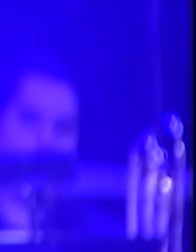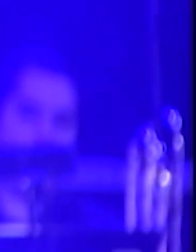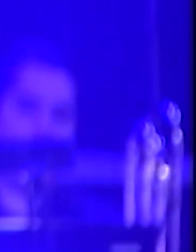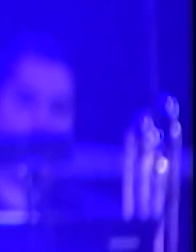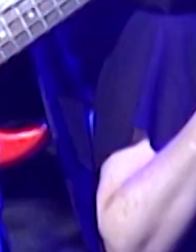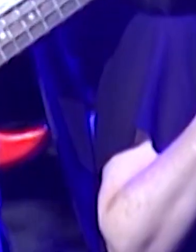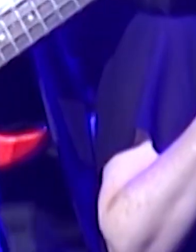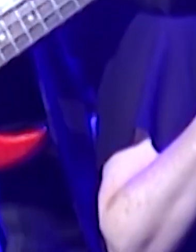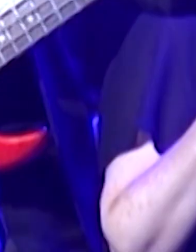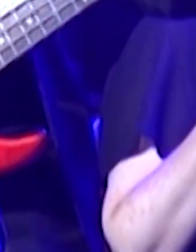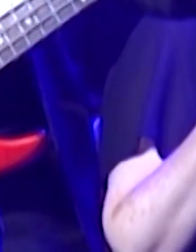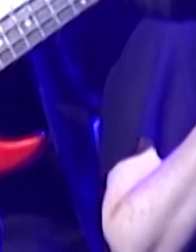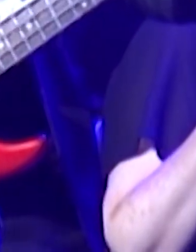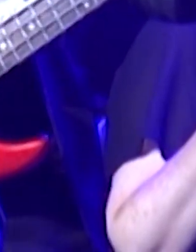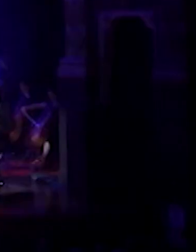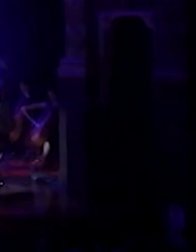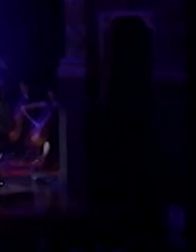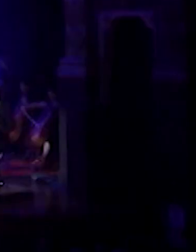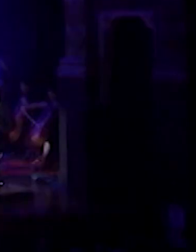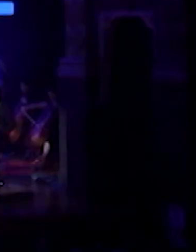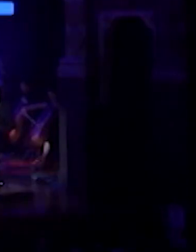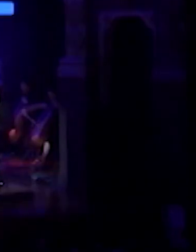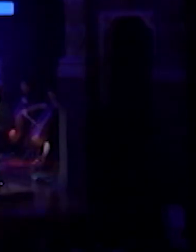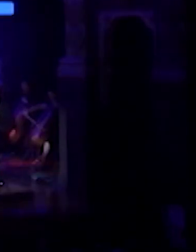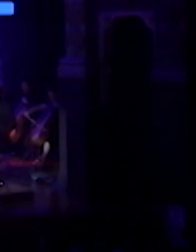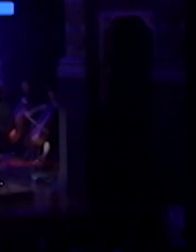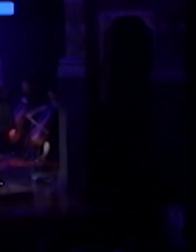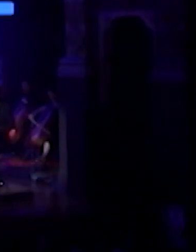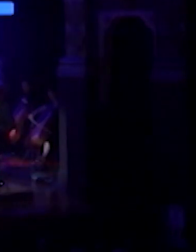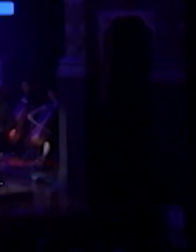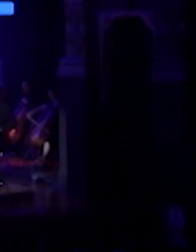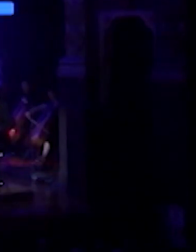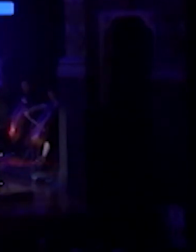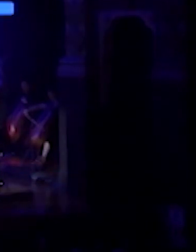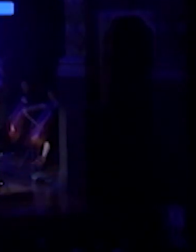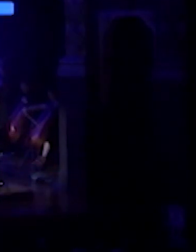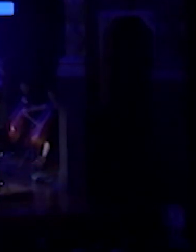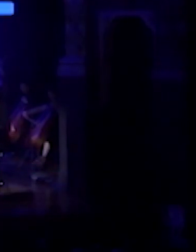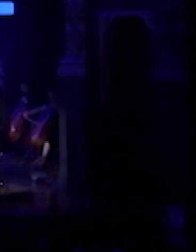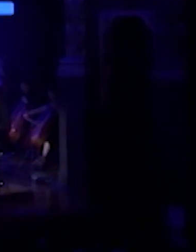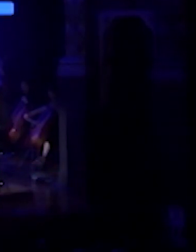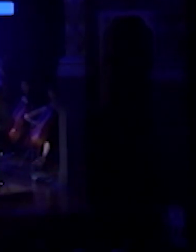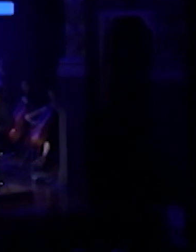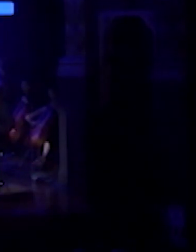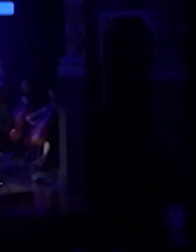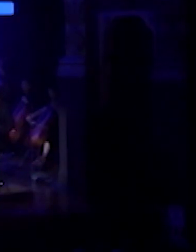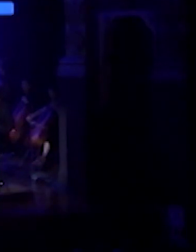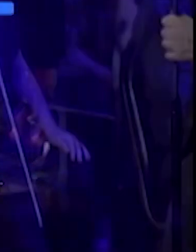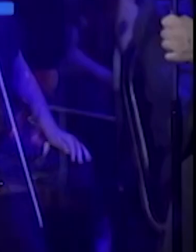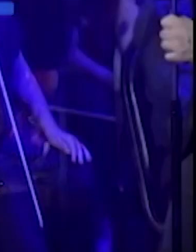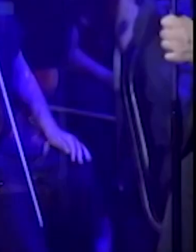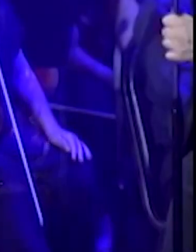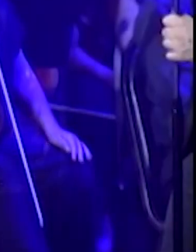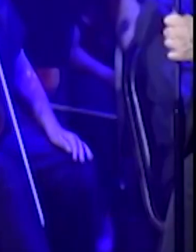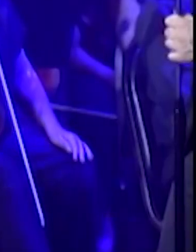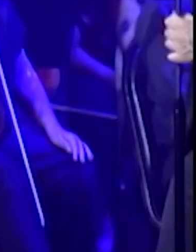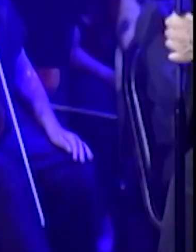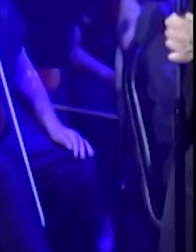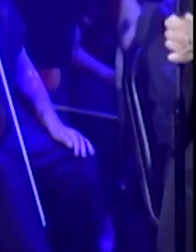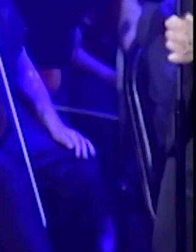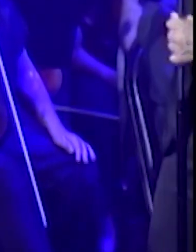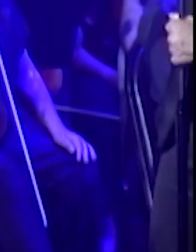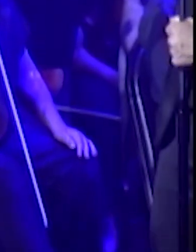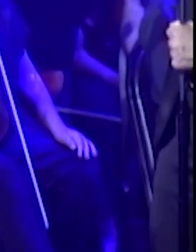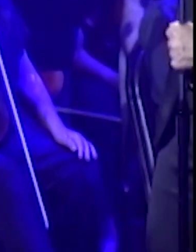Este domingo 14 a las 7 de la noche y el lunes 15 a las 5 de la tarde. ¿Qué vas a